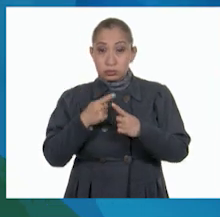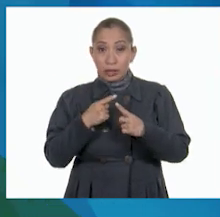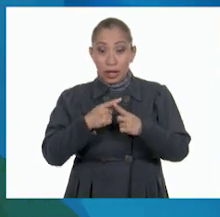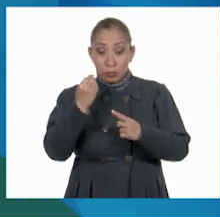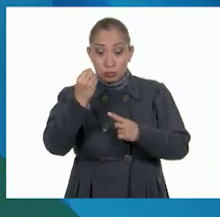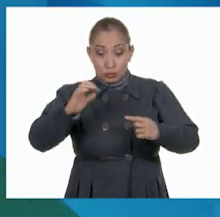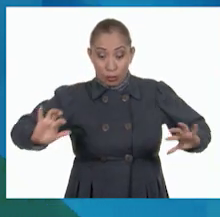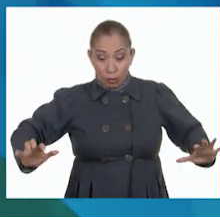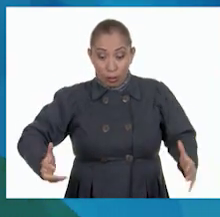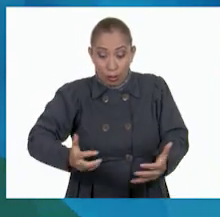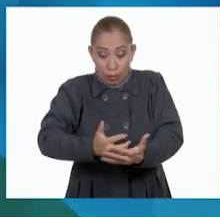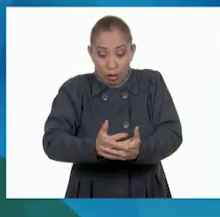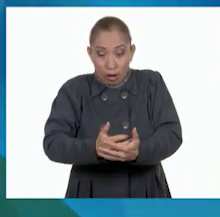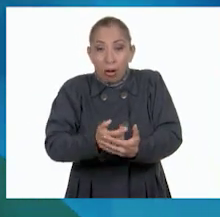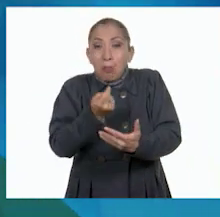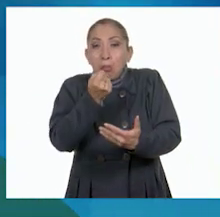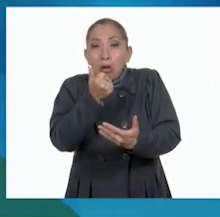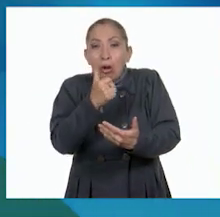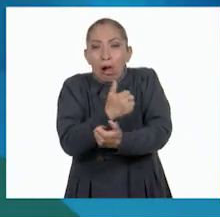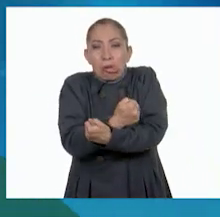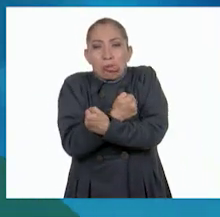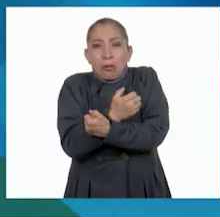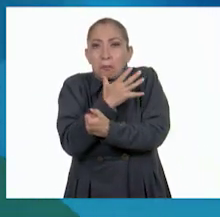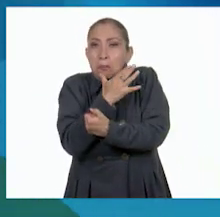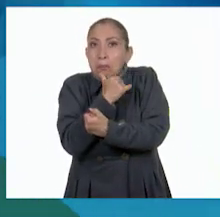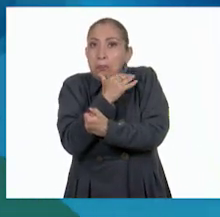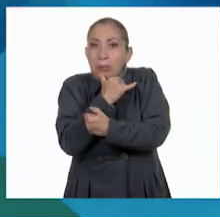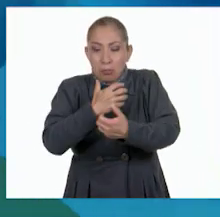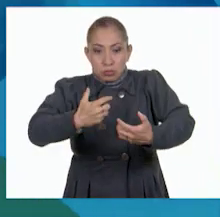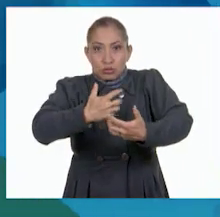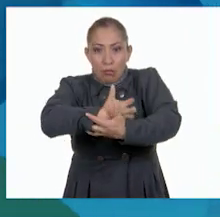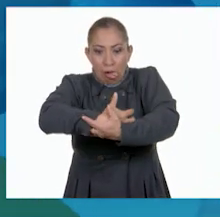mucho abarca, poco aprieta.